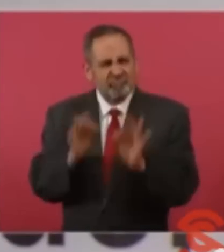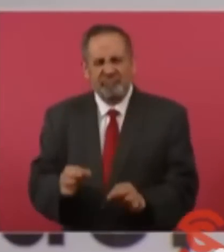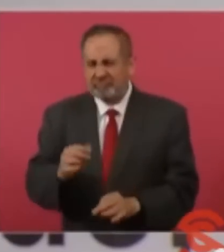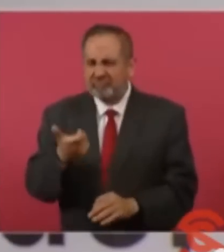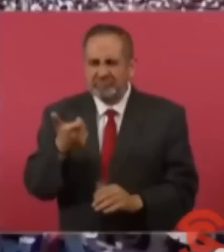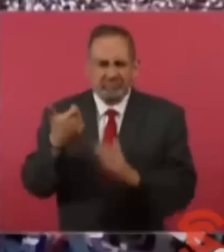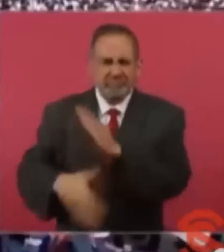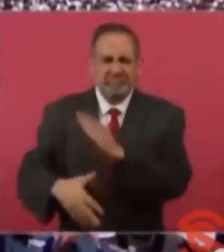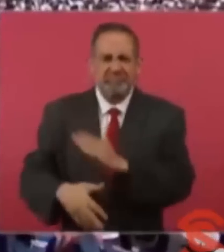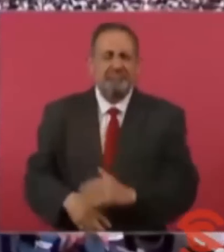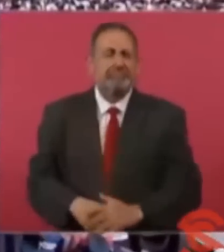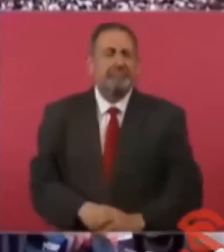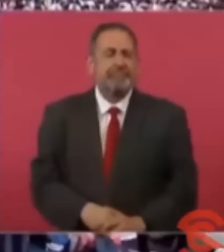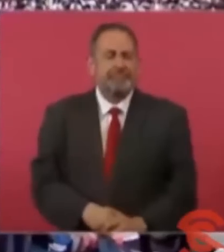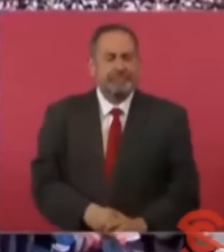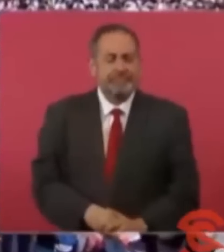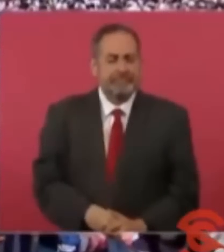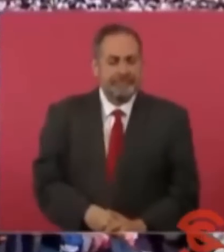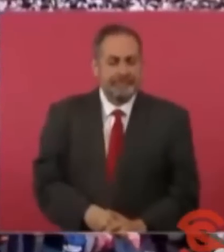reales.